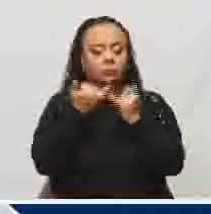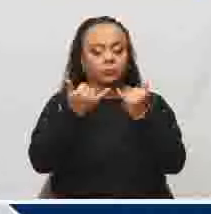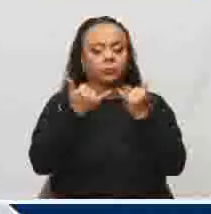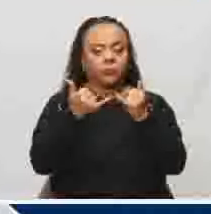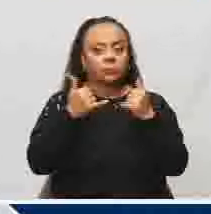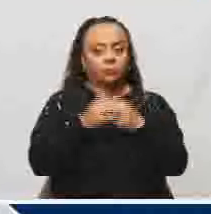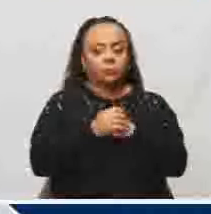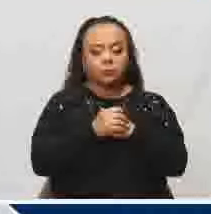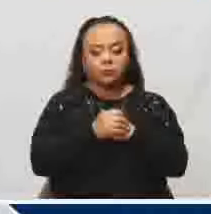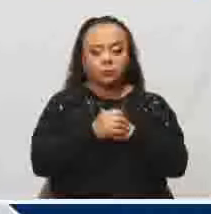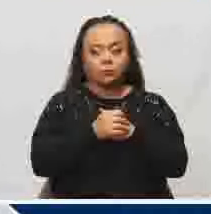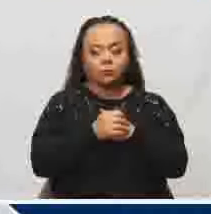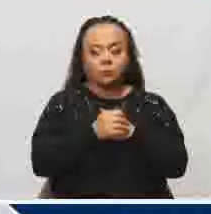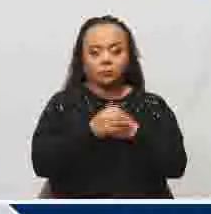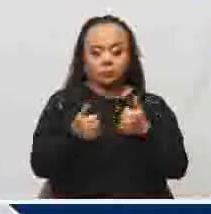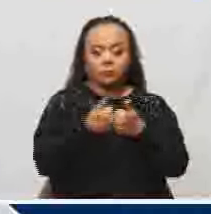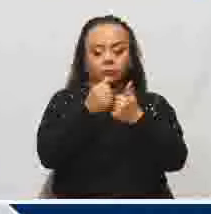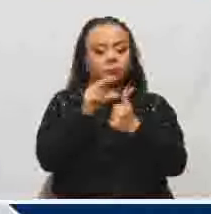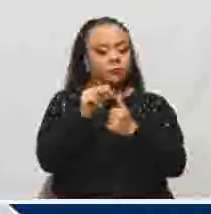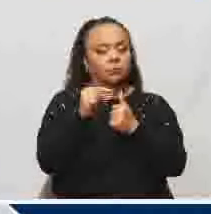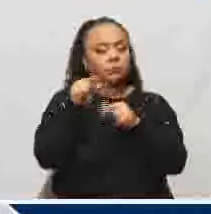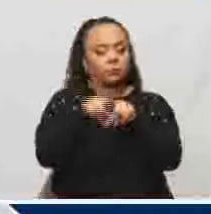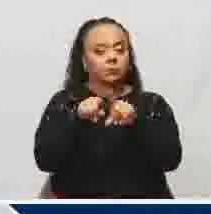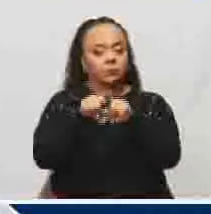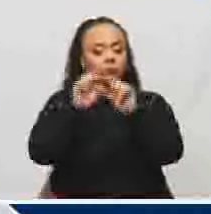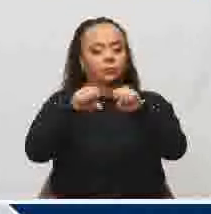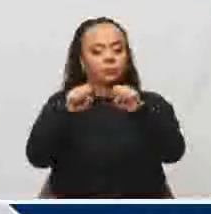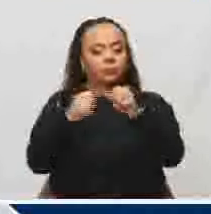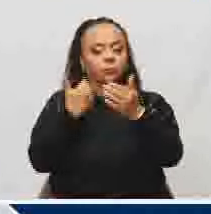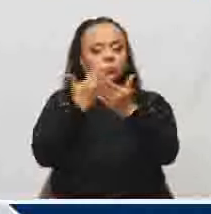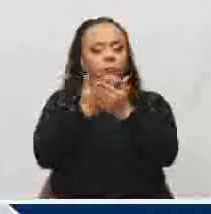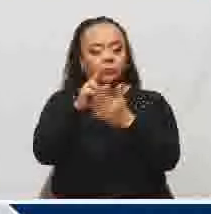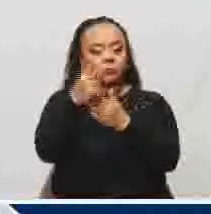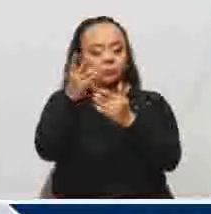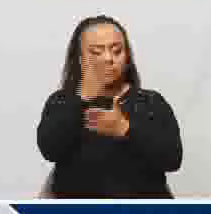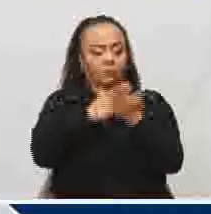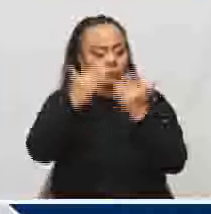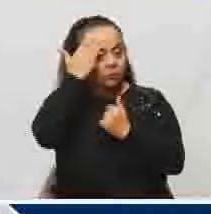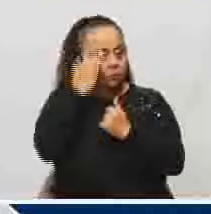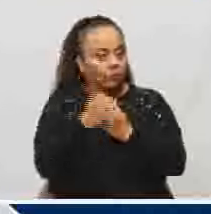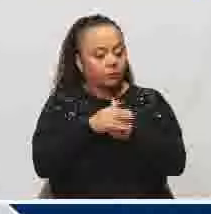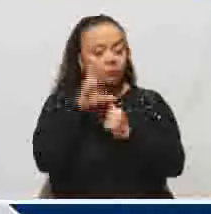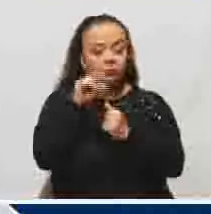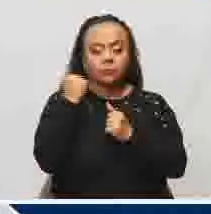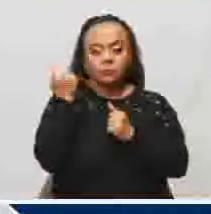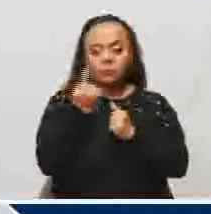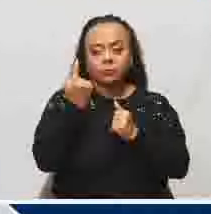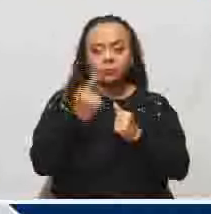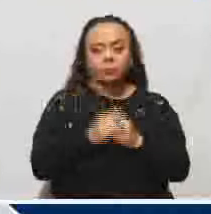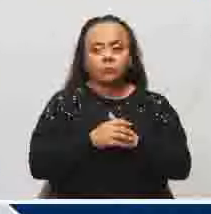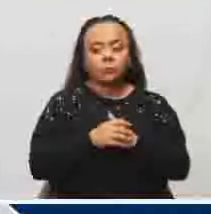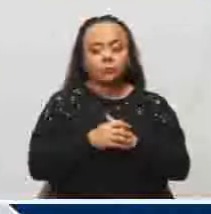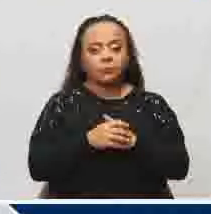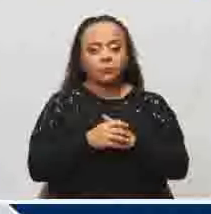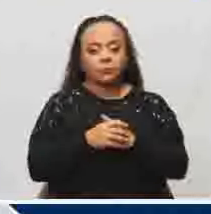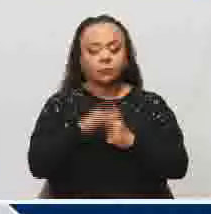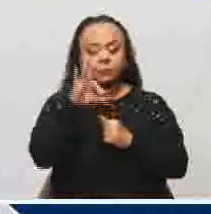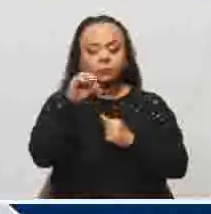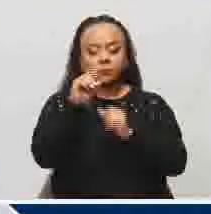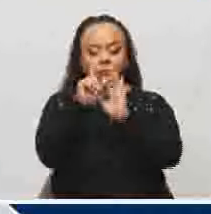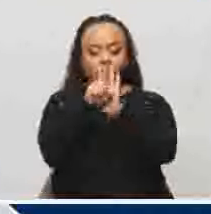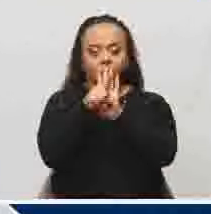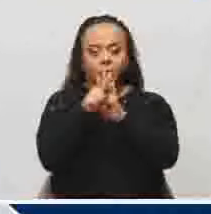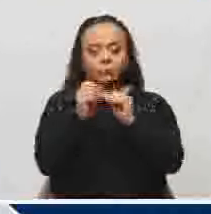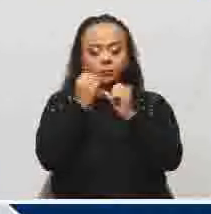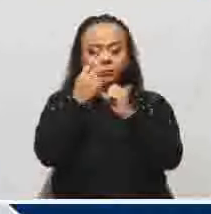torneos sino la posibilidad de llegar a una segunda fase porque en las segundas fases no solamente son eh los 90 minutos